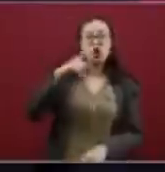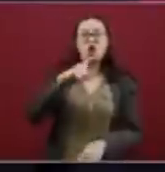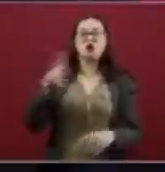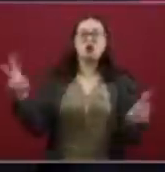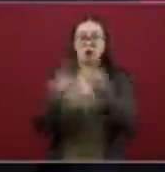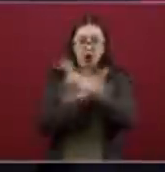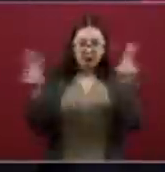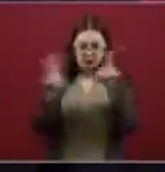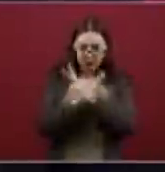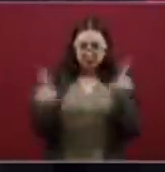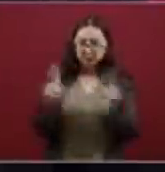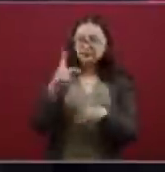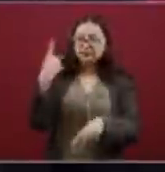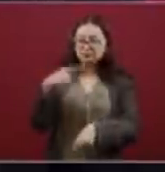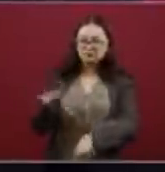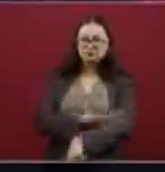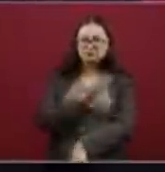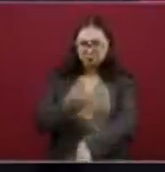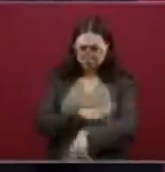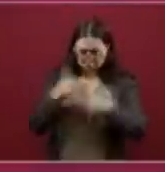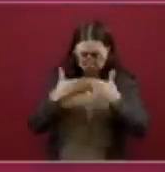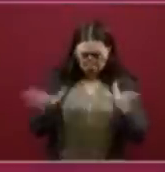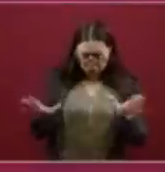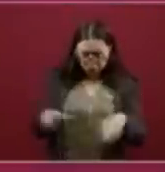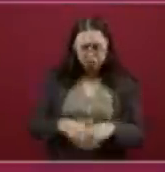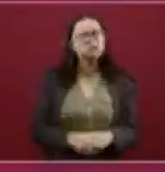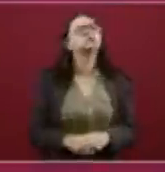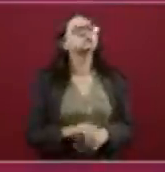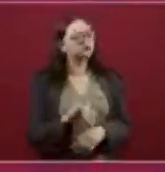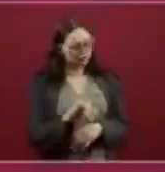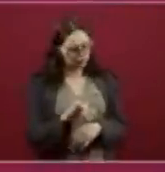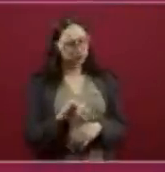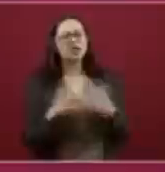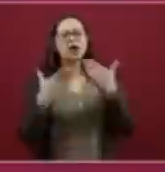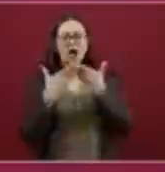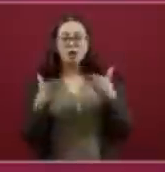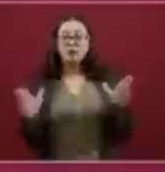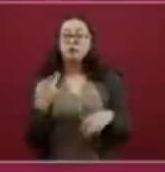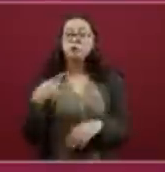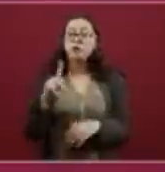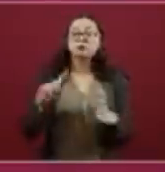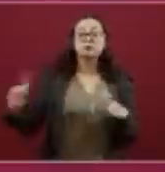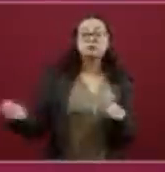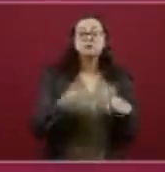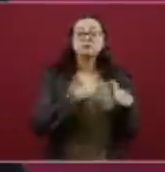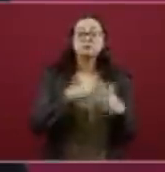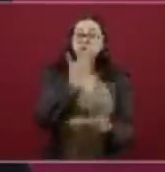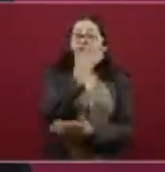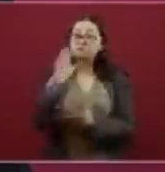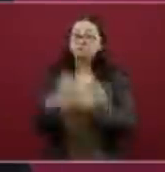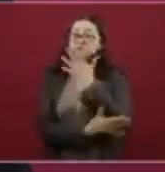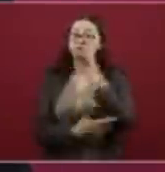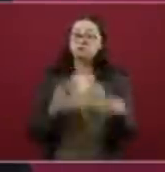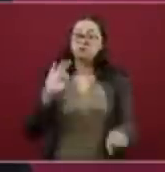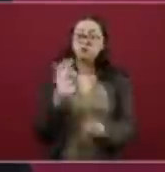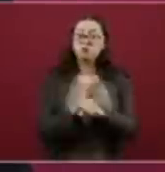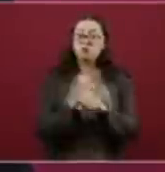Sí, está abierto. Nada más es proteger el medio ambiente. Son